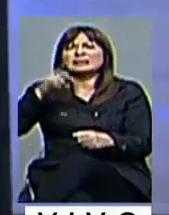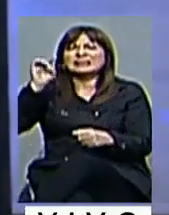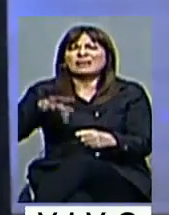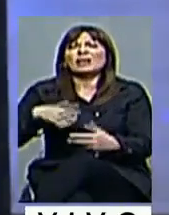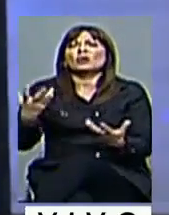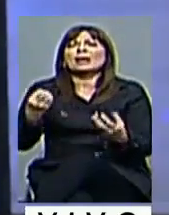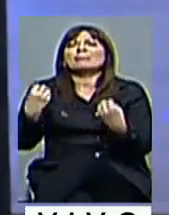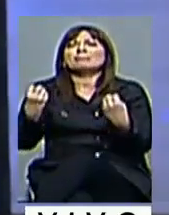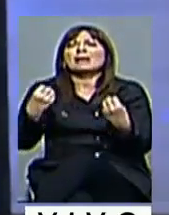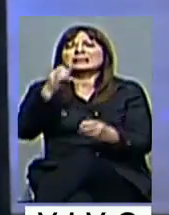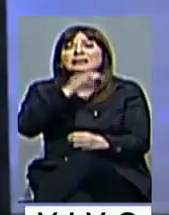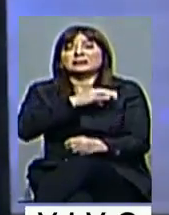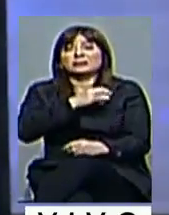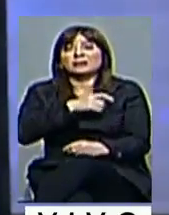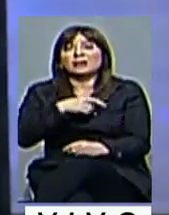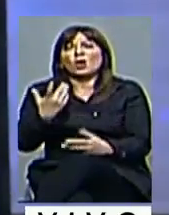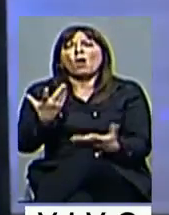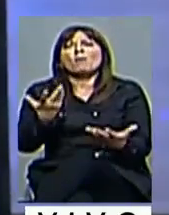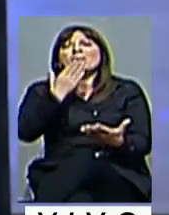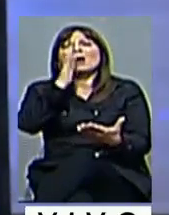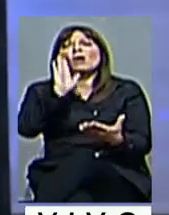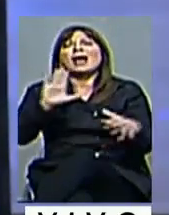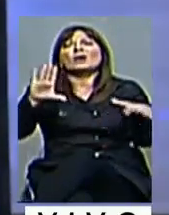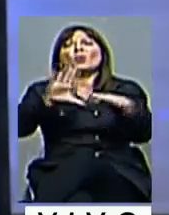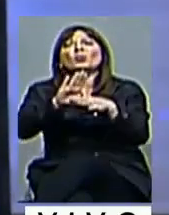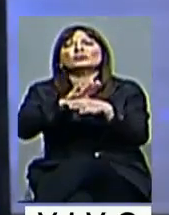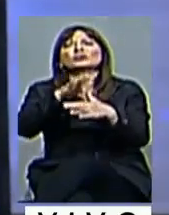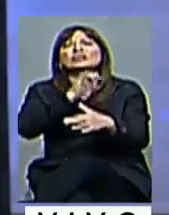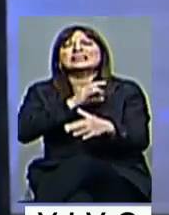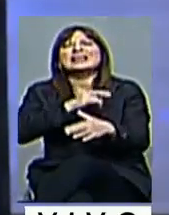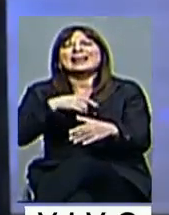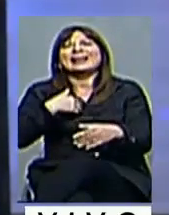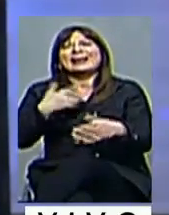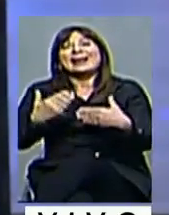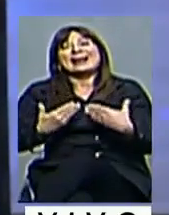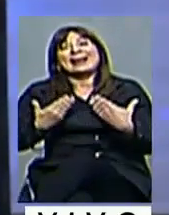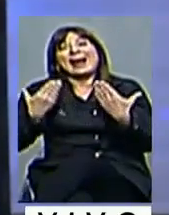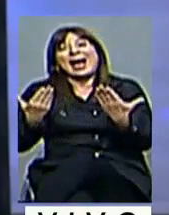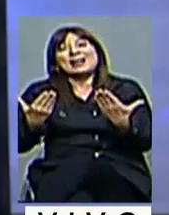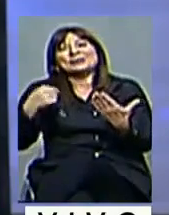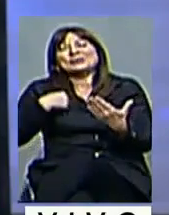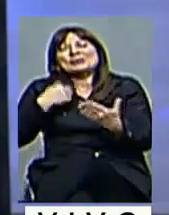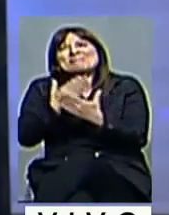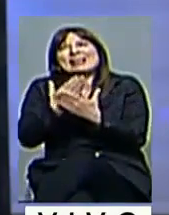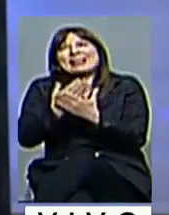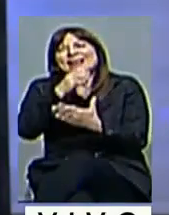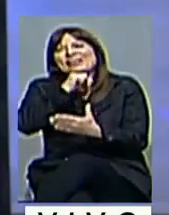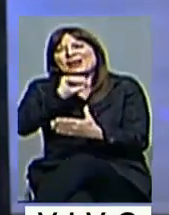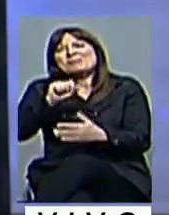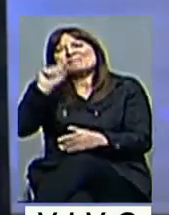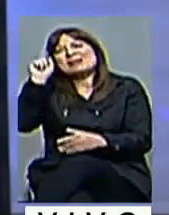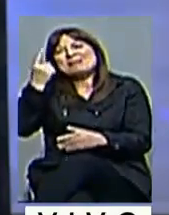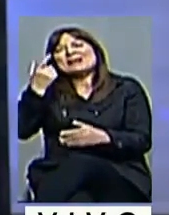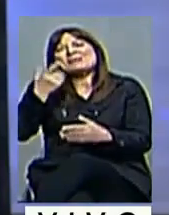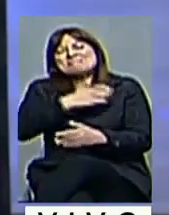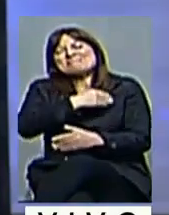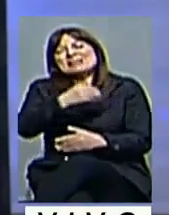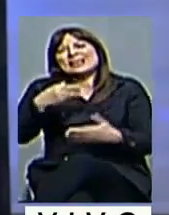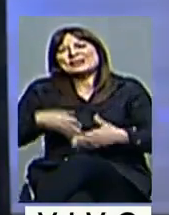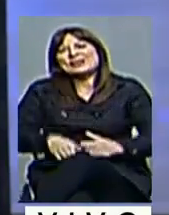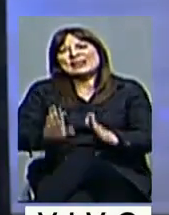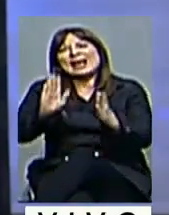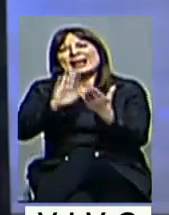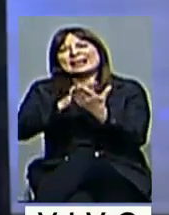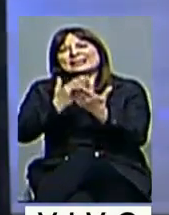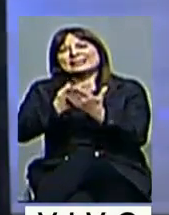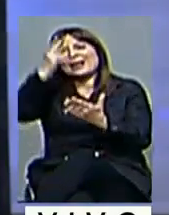país, en cómo mejoramos juntos este país. Y bueno, el regalo que le pedí al viejito Pascuero es primero que mi hijo nazca sano en marzo. Que